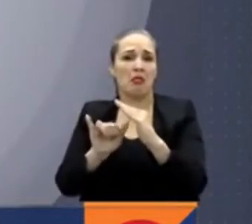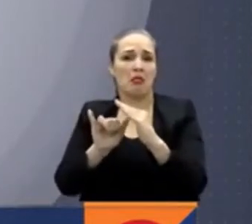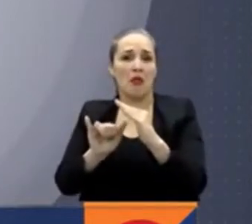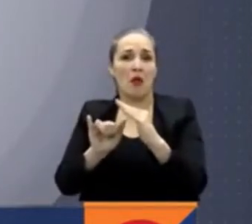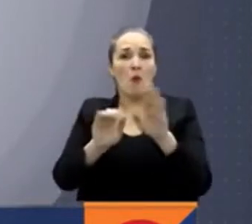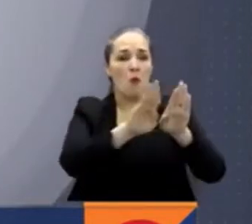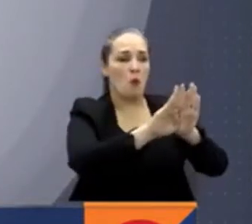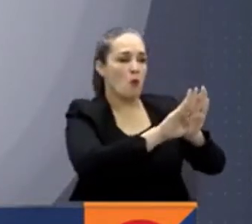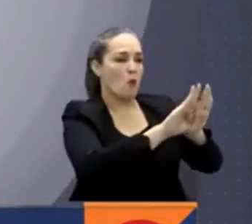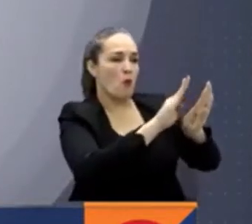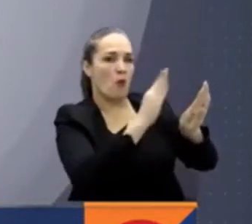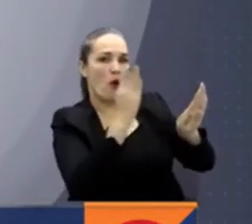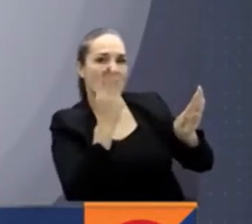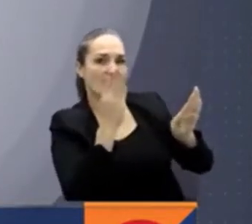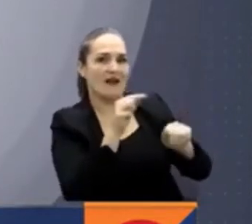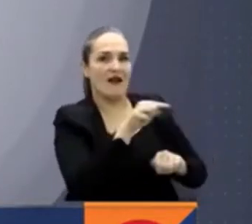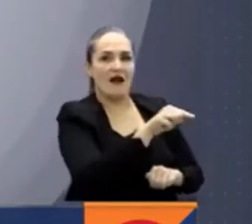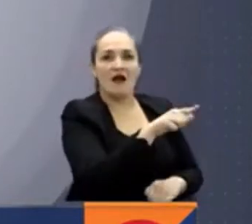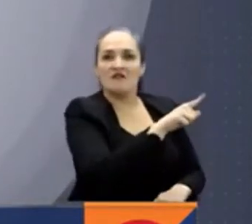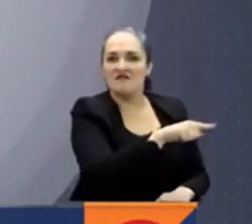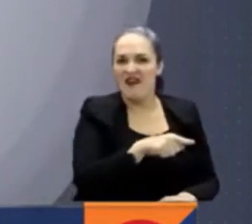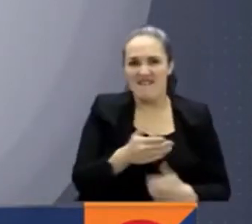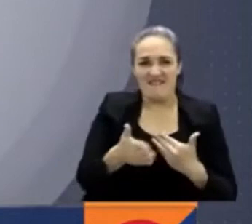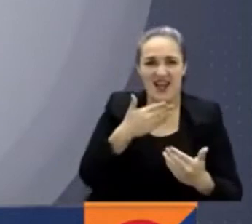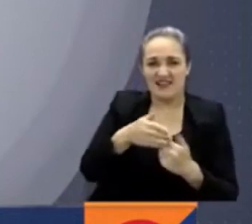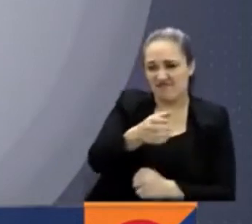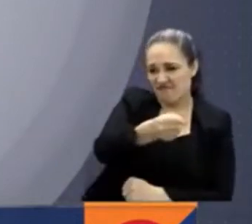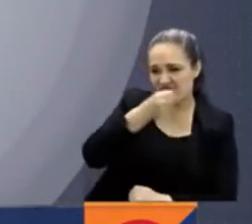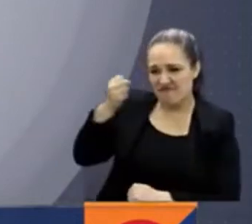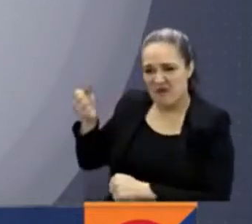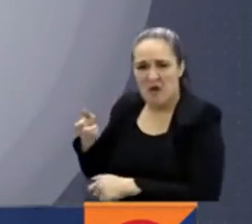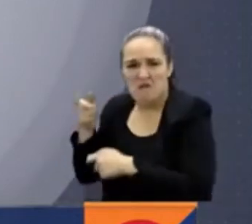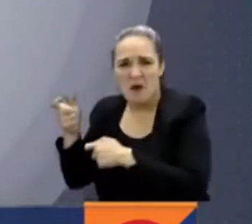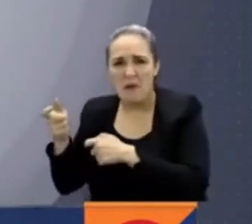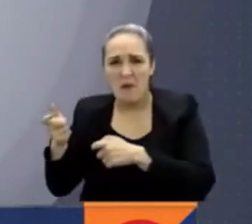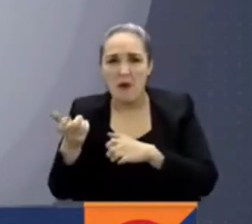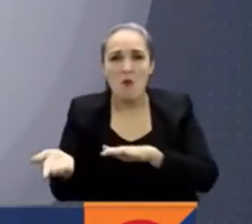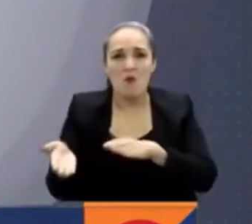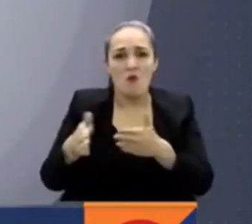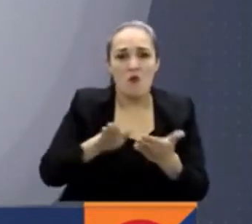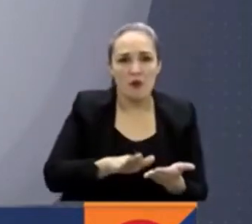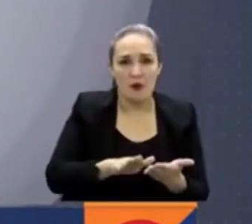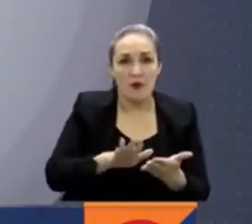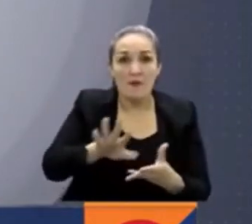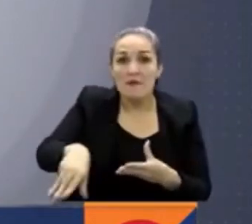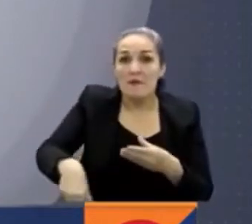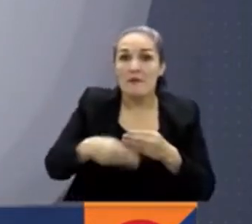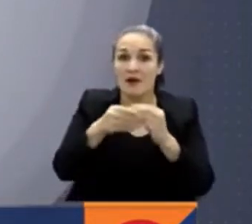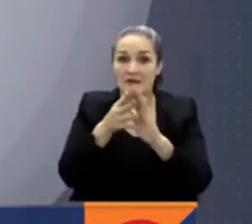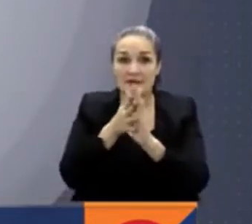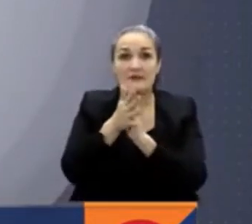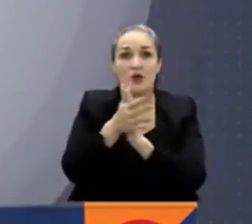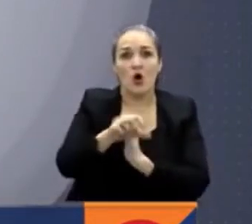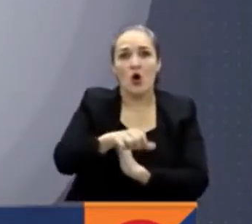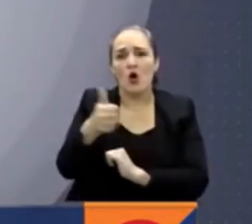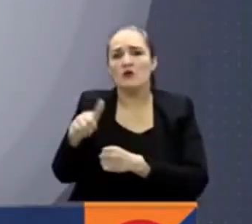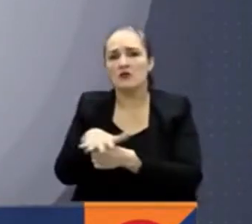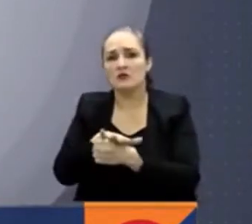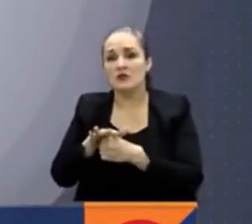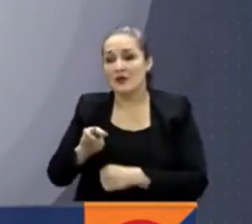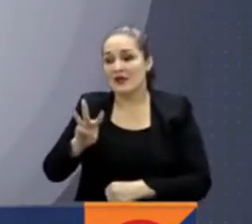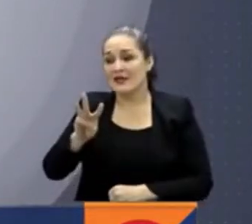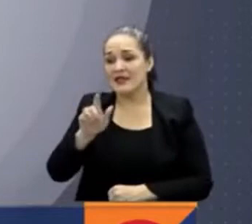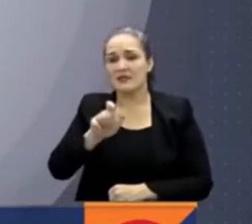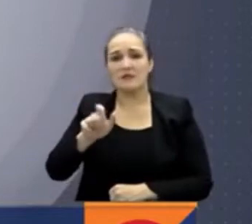puerta abierta, lo que facilitó el accionar criminal de los presuntos sicarios. Pero a esto se suma otro hecho en donde 3 personas más